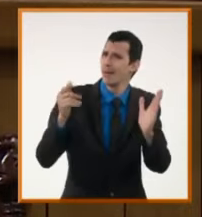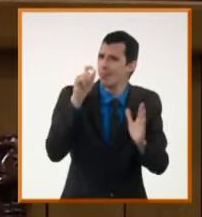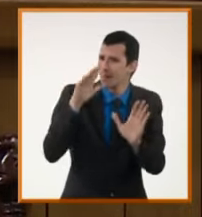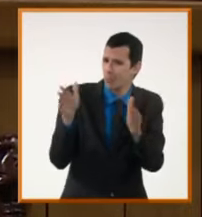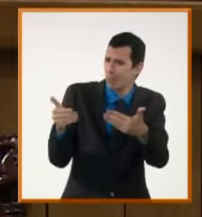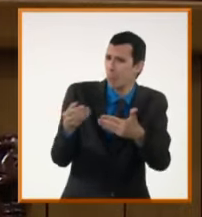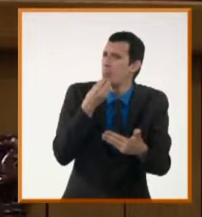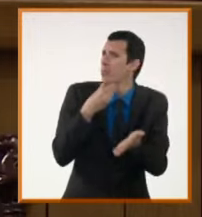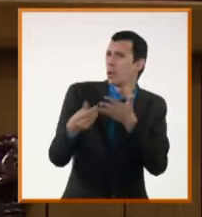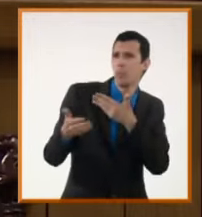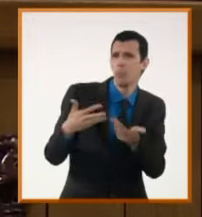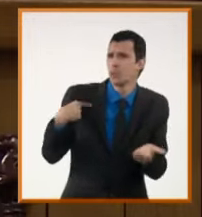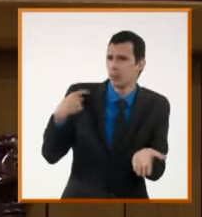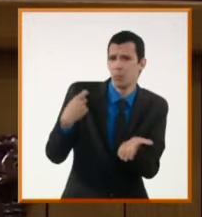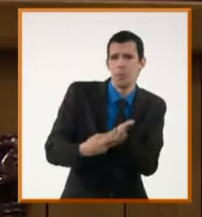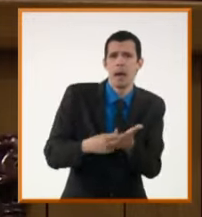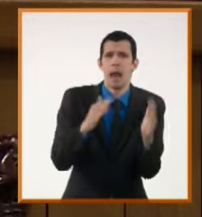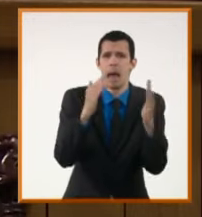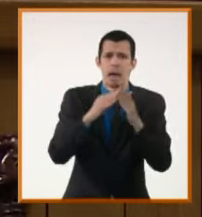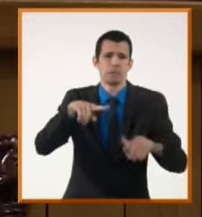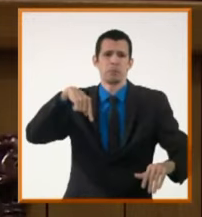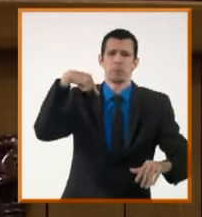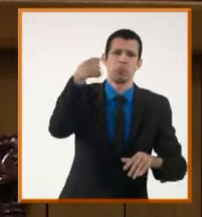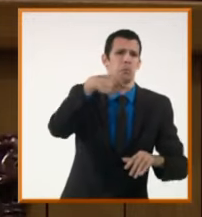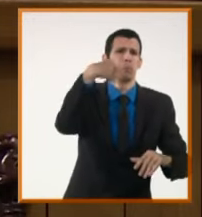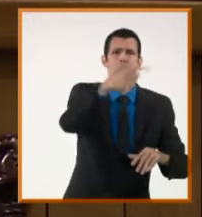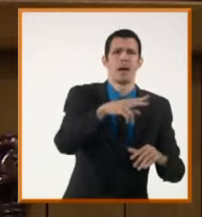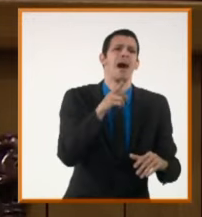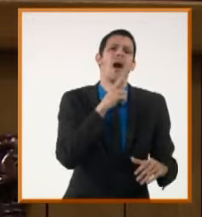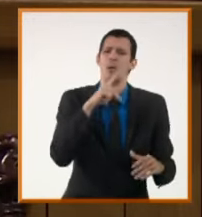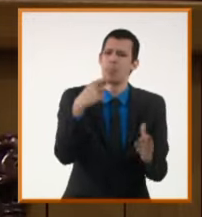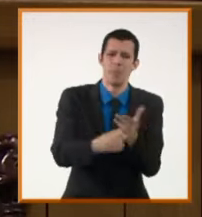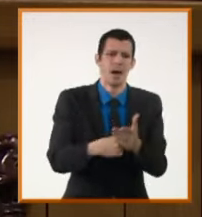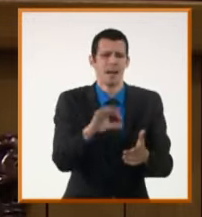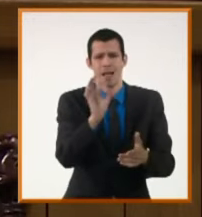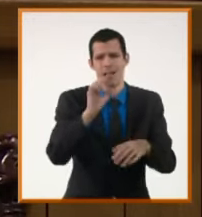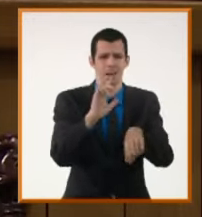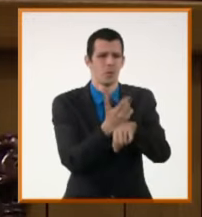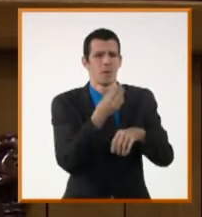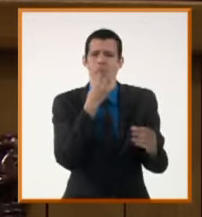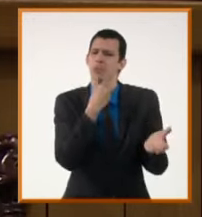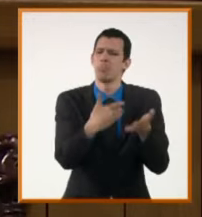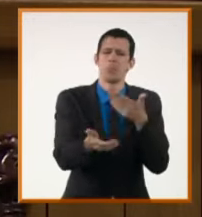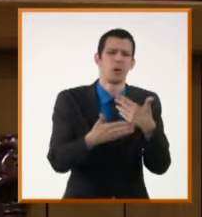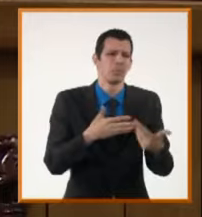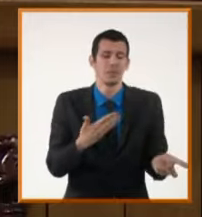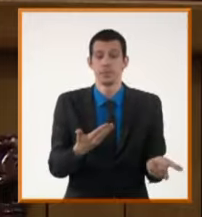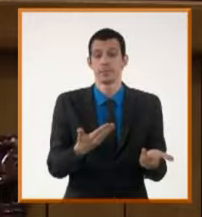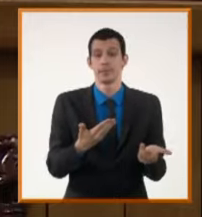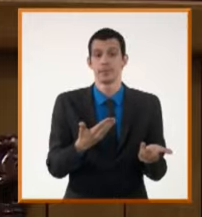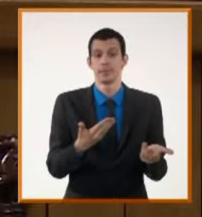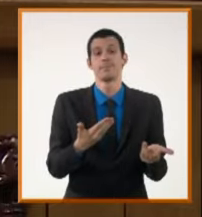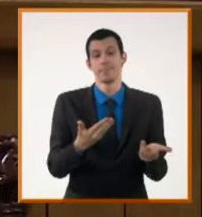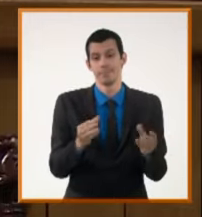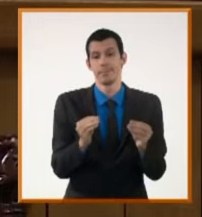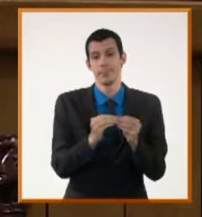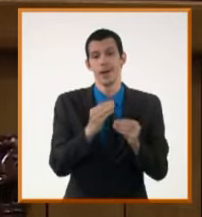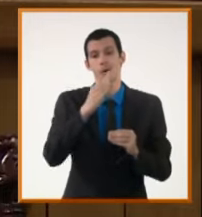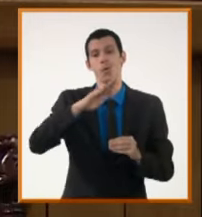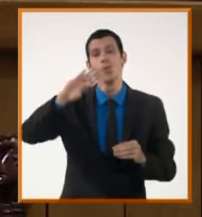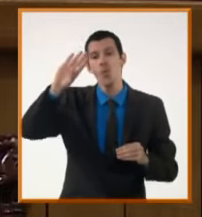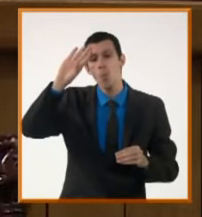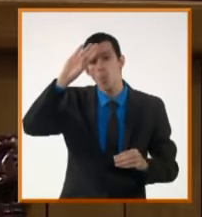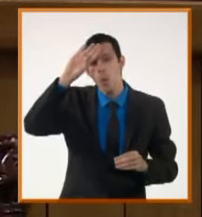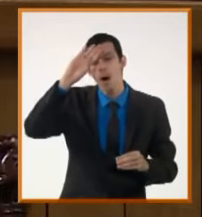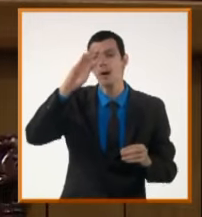los últimos años para ir generando esa cultura necesaria, porque además nosotros hemos dado